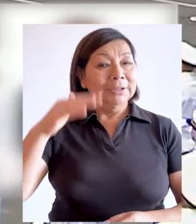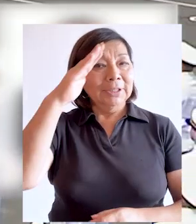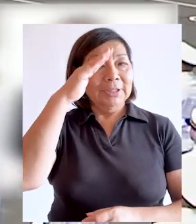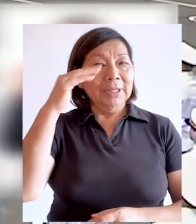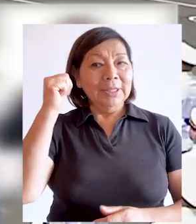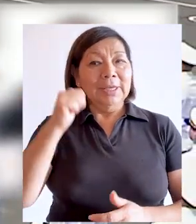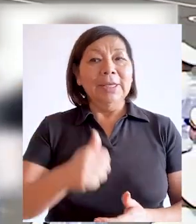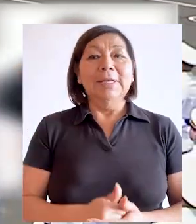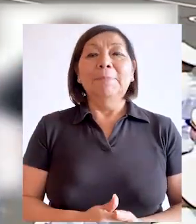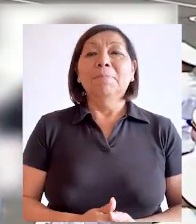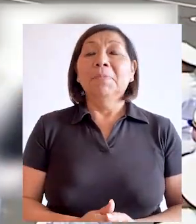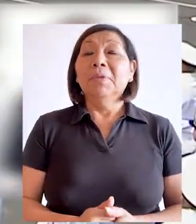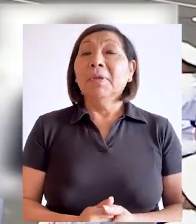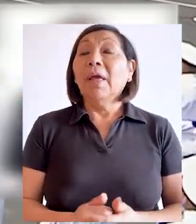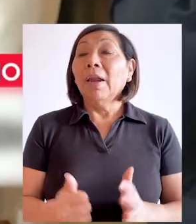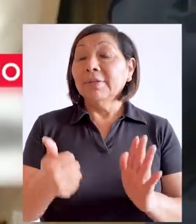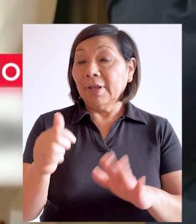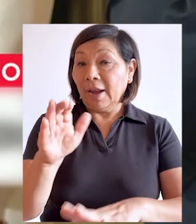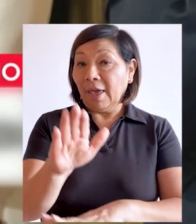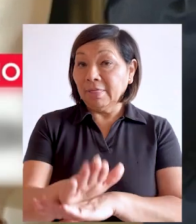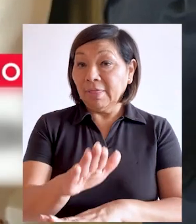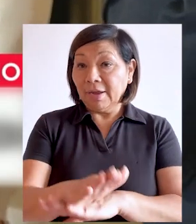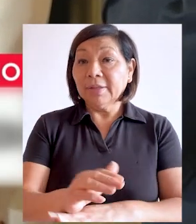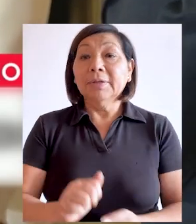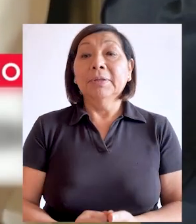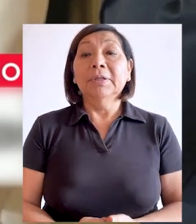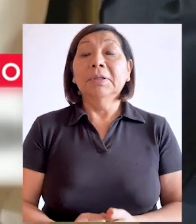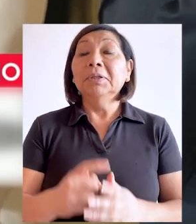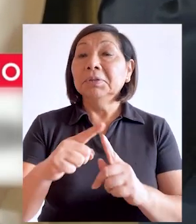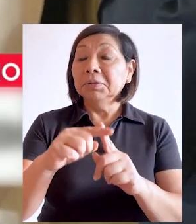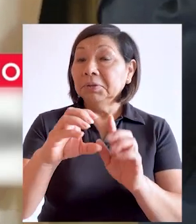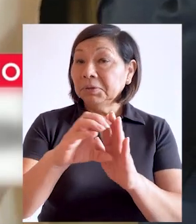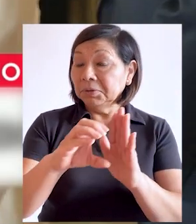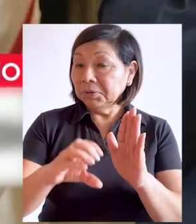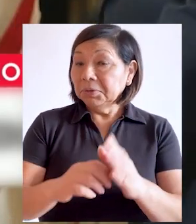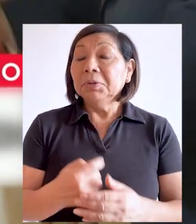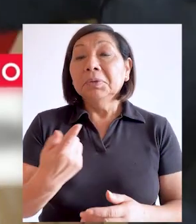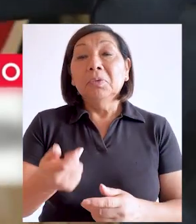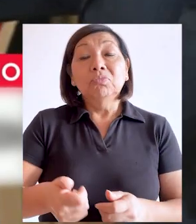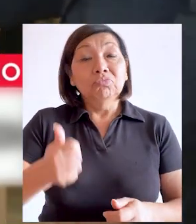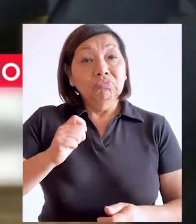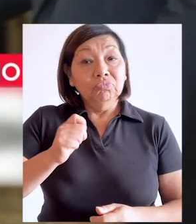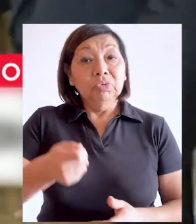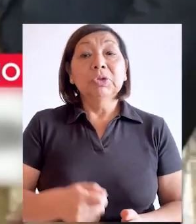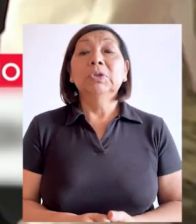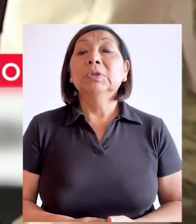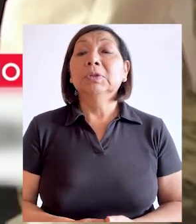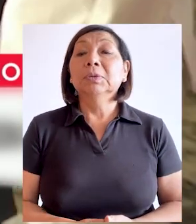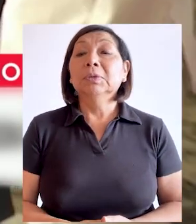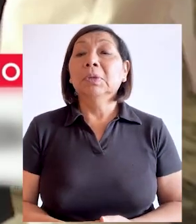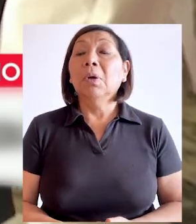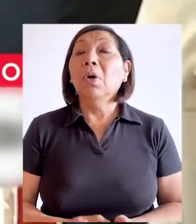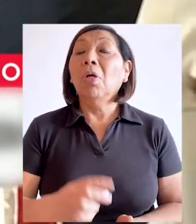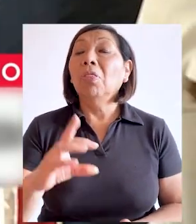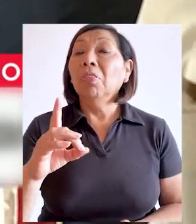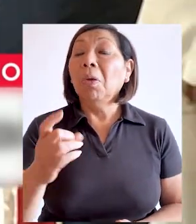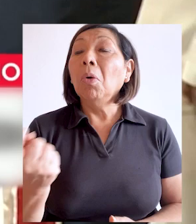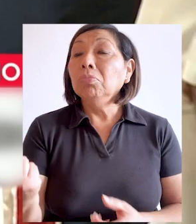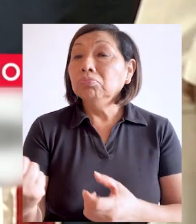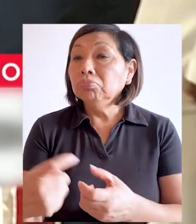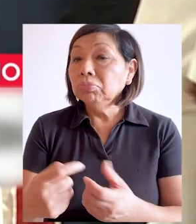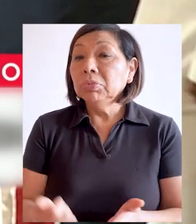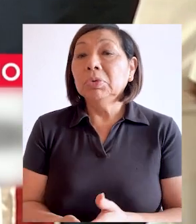la presidenta Dina Boluarte Segarra. A las 6 de la tarde, el titular del TC, Francisco Morales, y los magistrados Luz Pacheco y